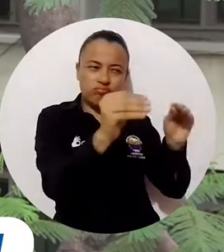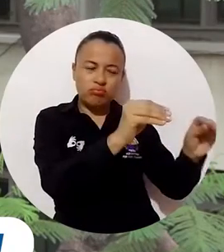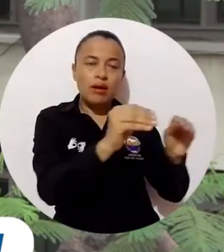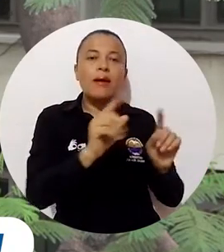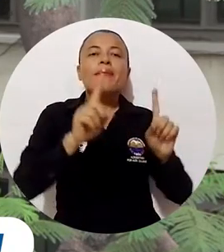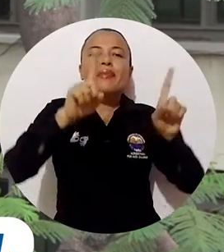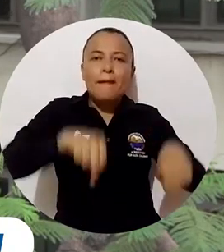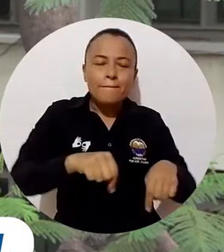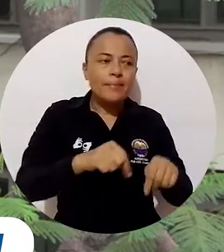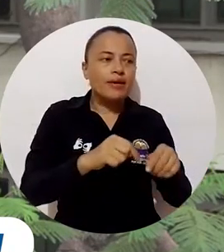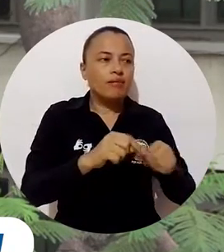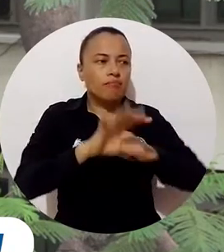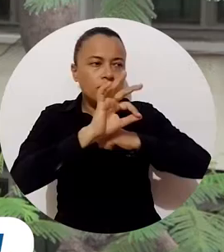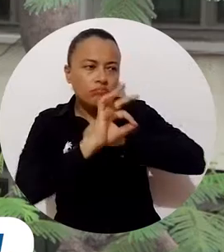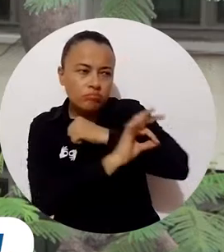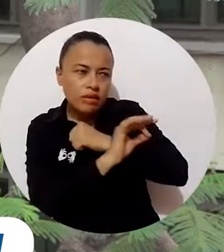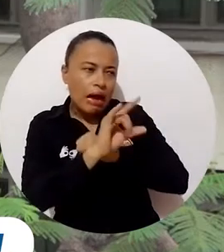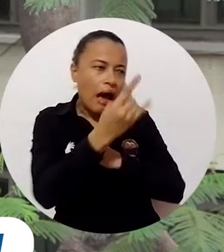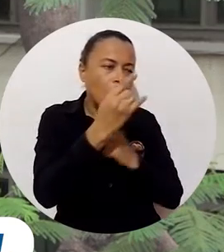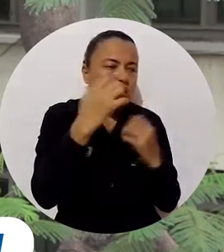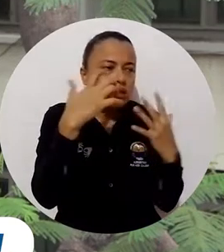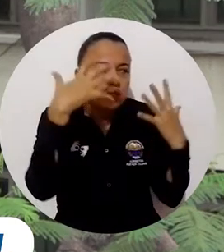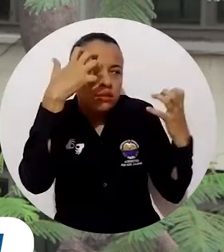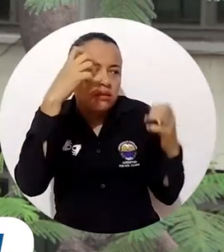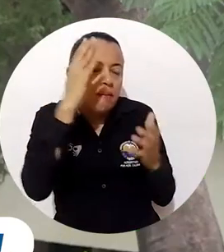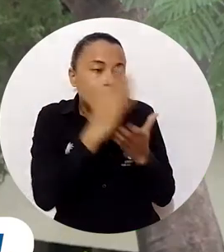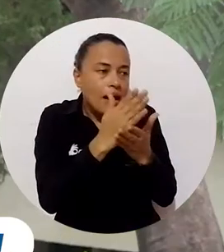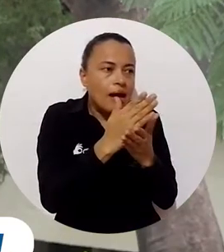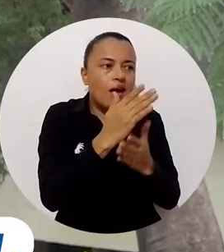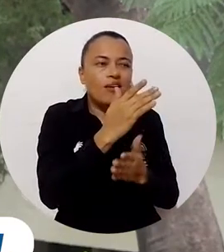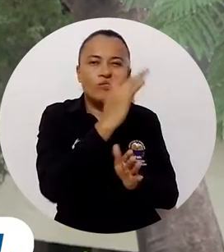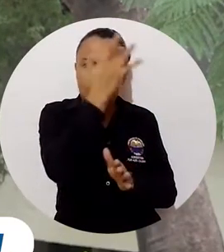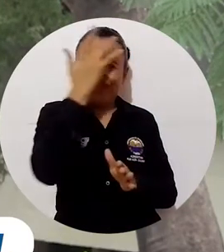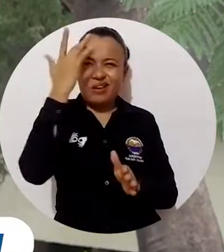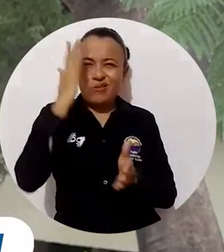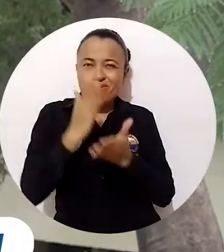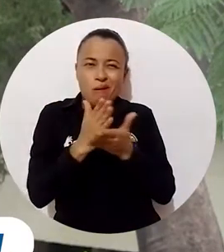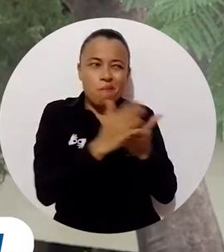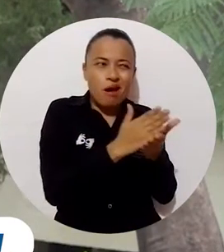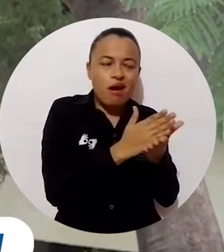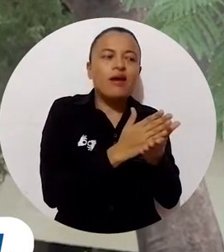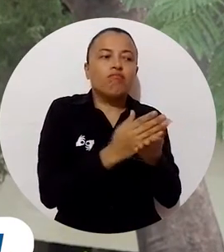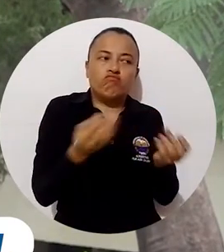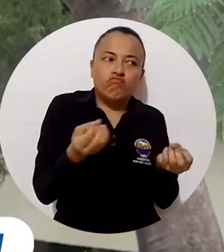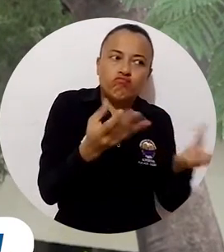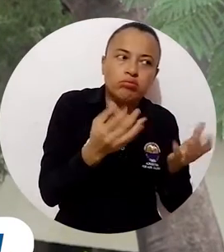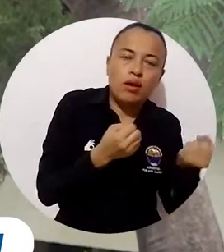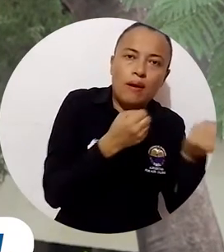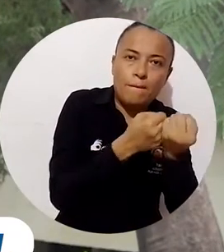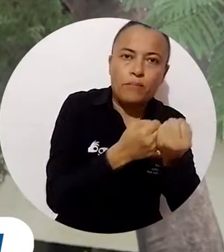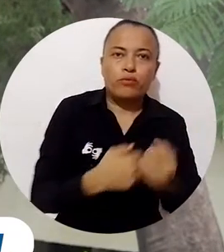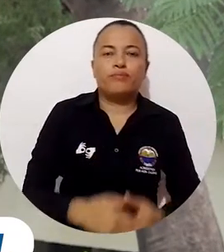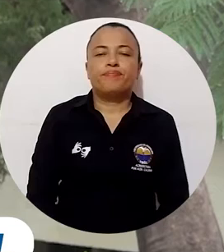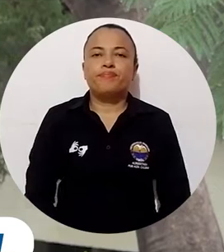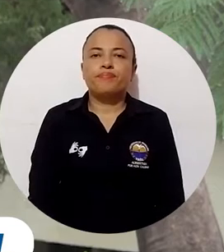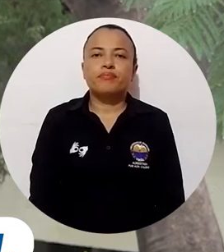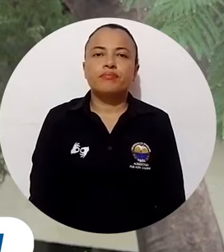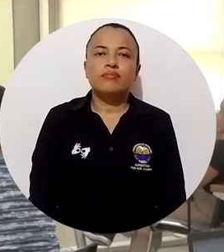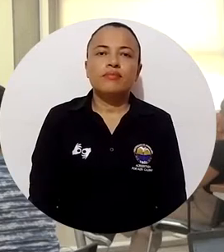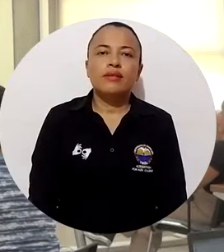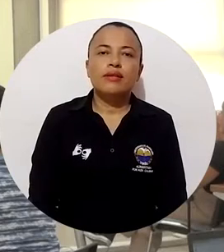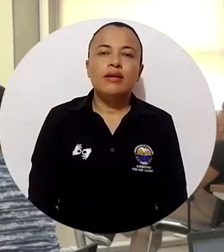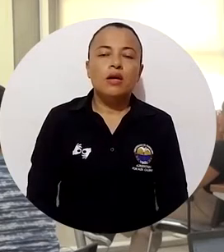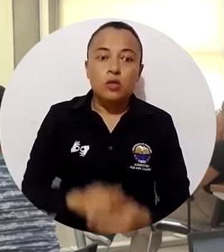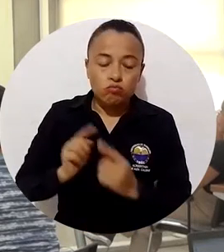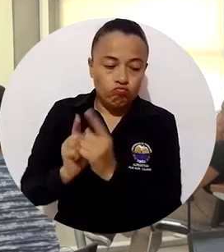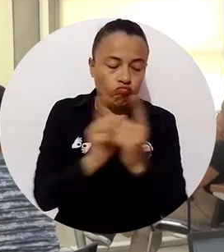básicos para brindar una atención temprana o una atención primaria en casos de que los estudiantes presenten alguna condición de crisis.